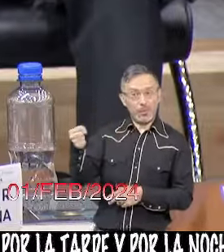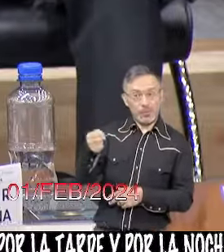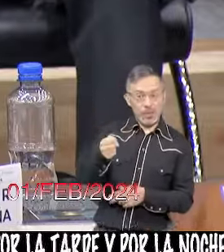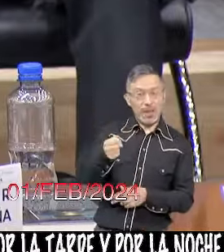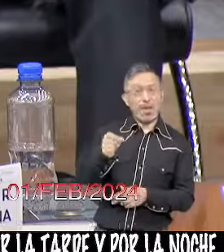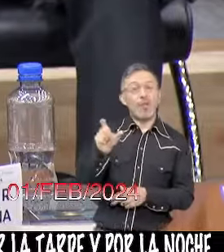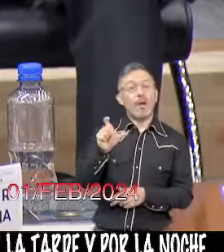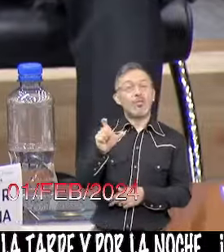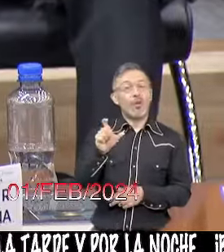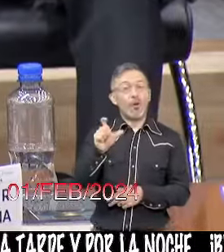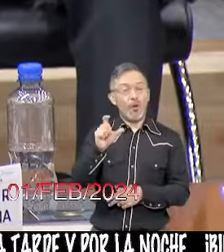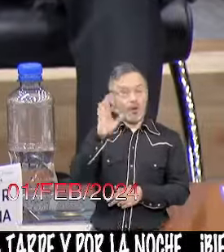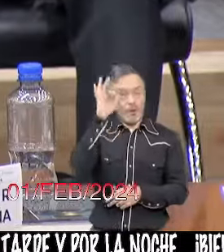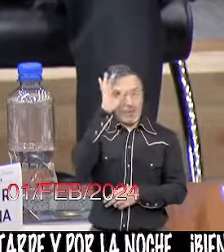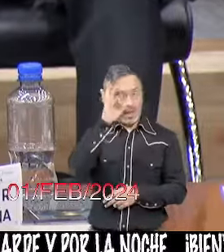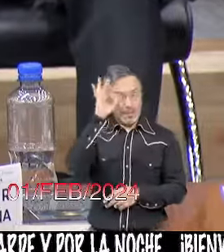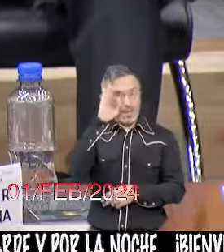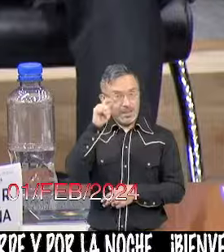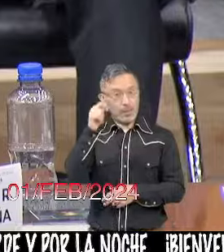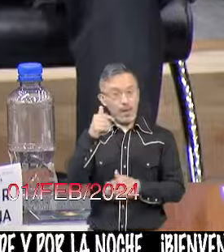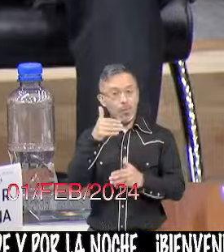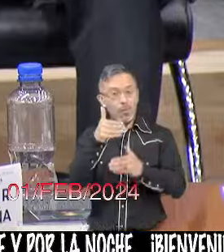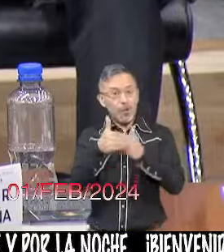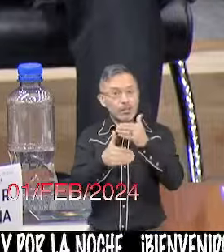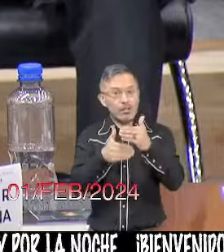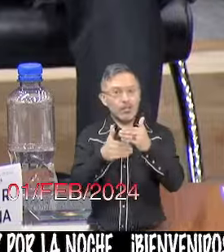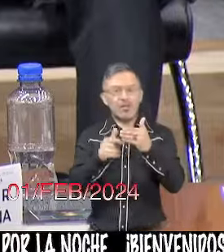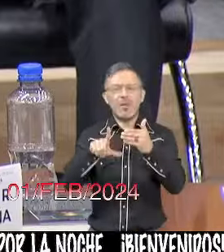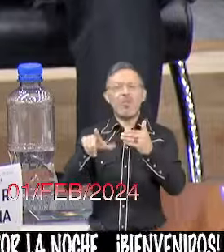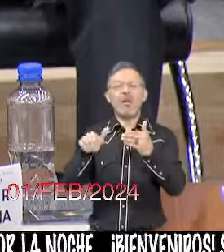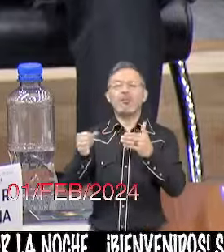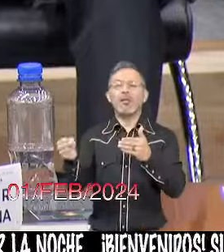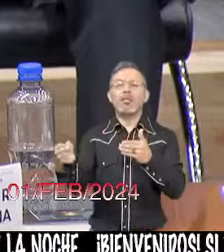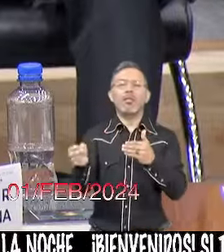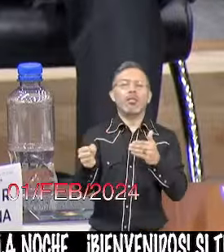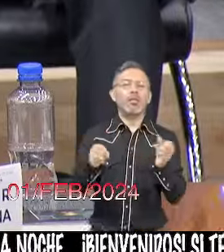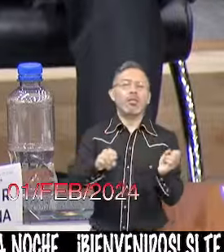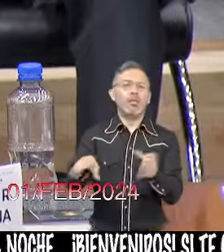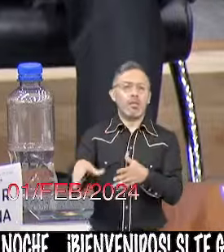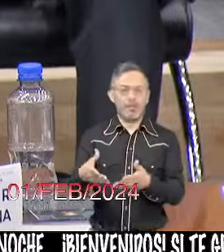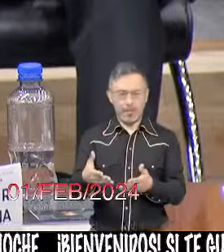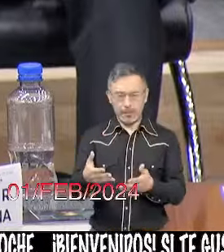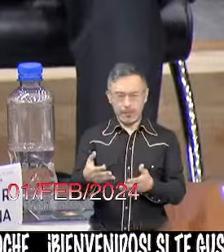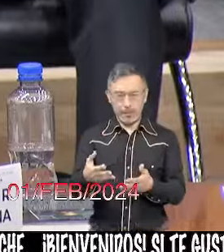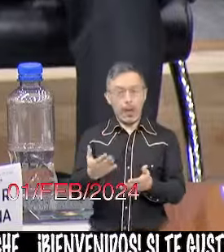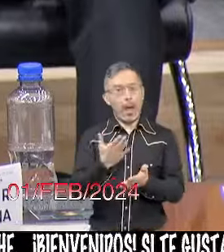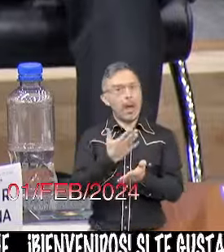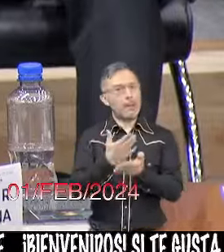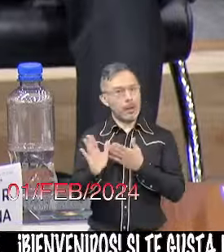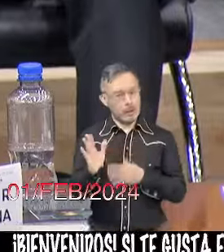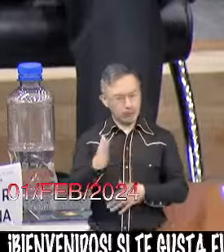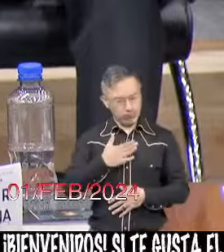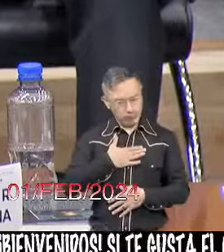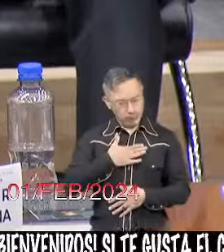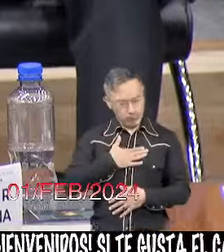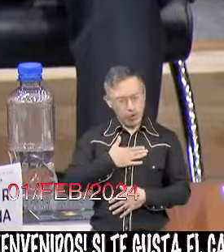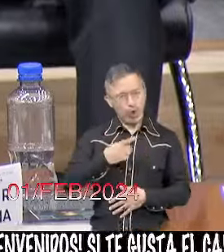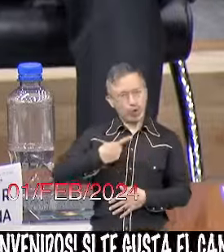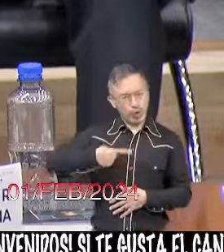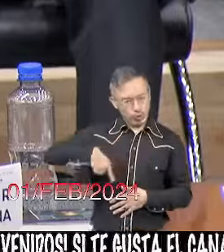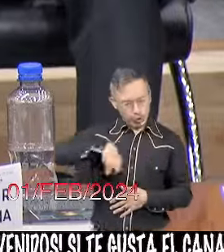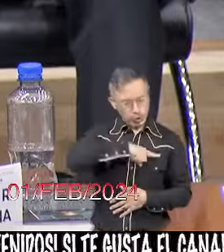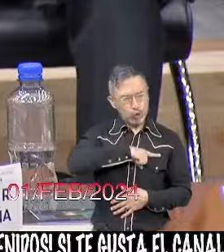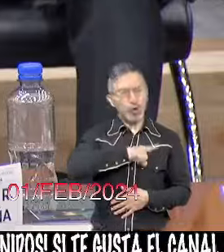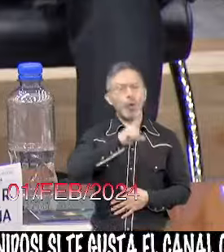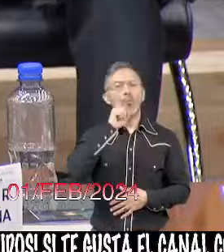Calderón en el proceso electoral. Nosotros hemos propuesto a una mujer que además en